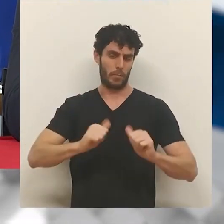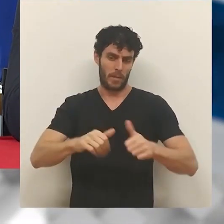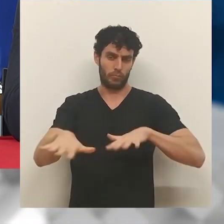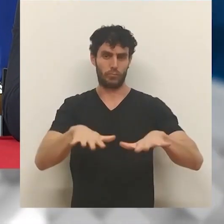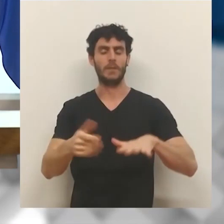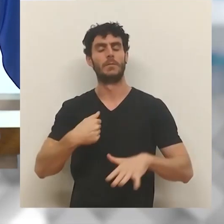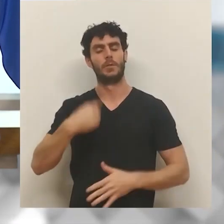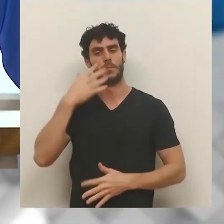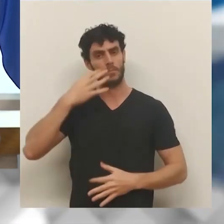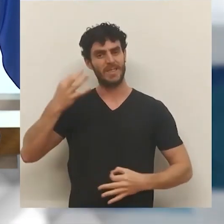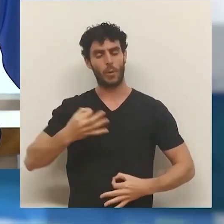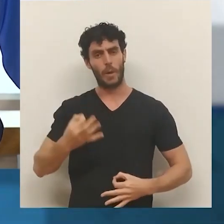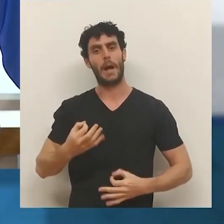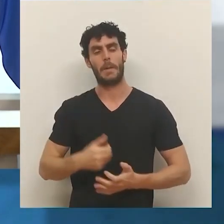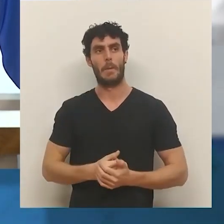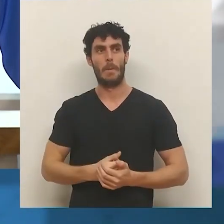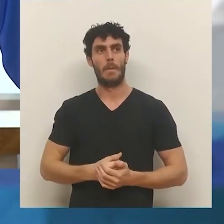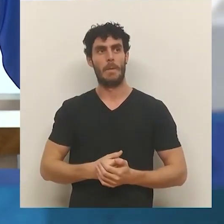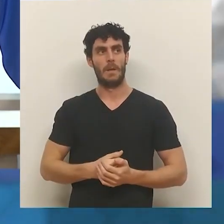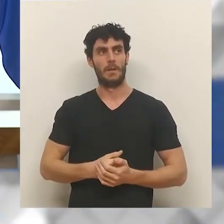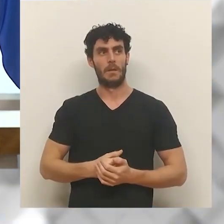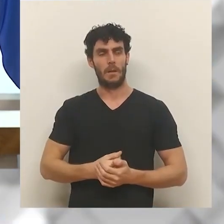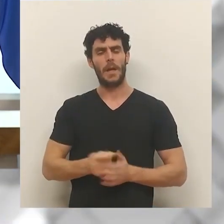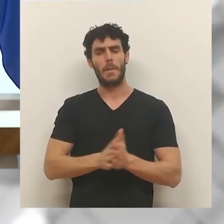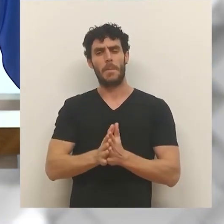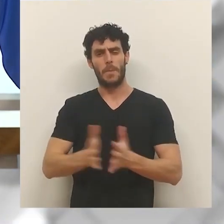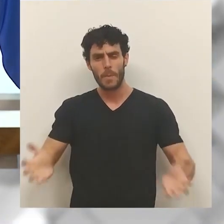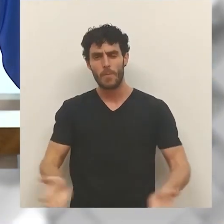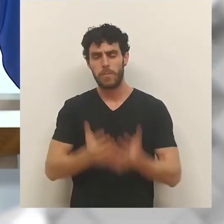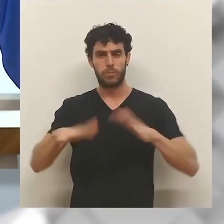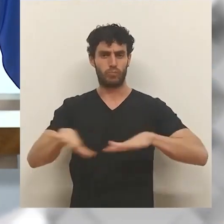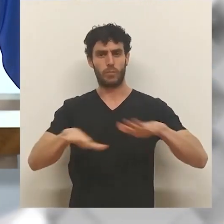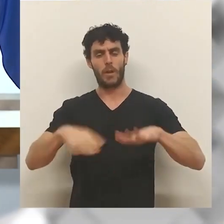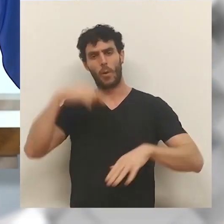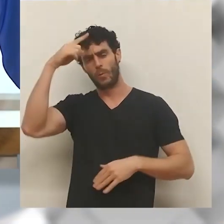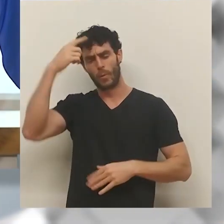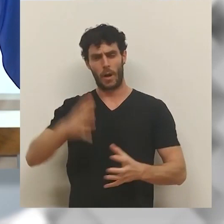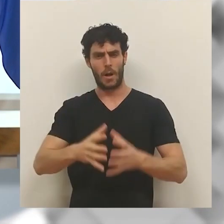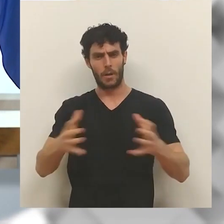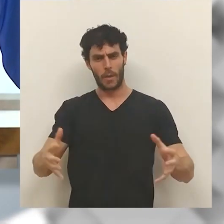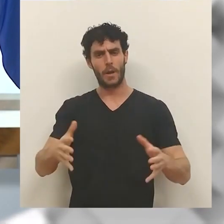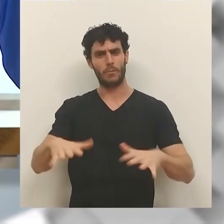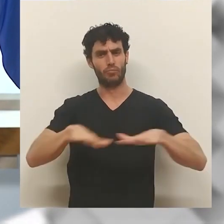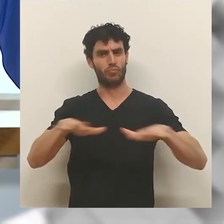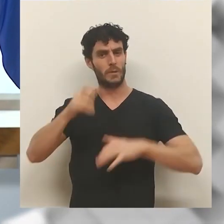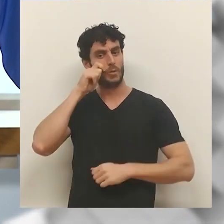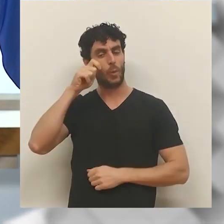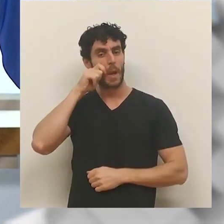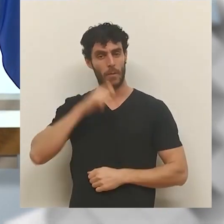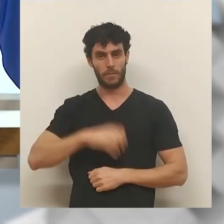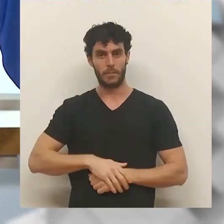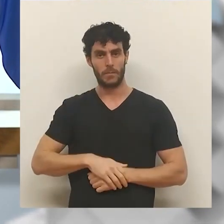de Cultura del Rioja. Les puedo asegurar que va a ser un gran dinamizador cultural,